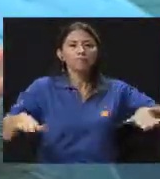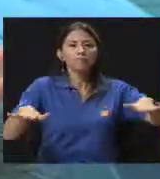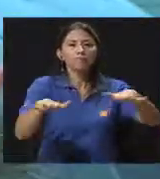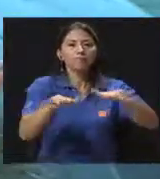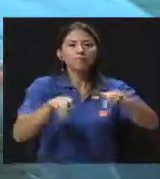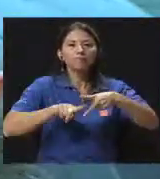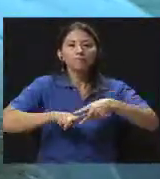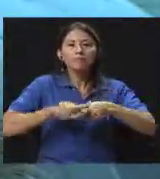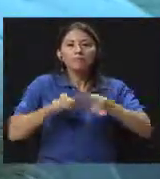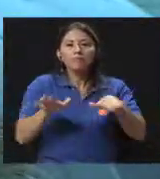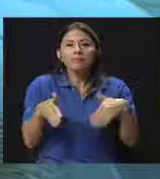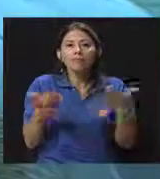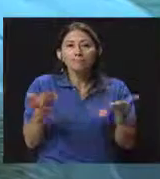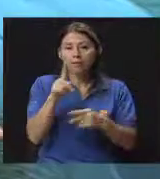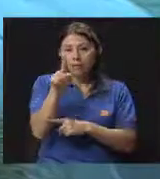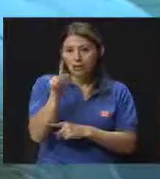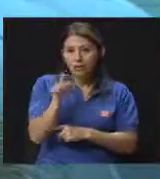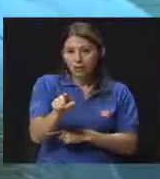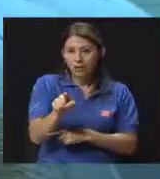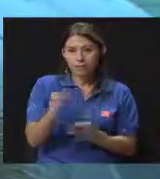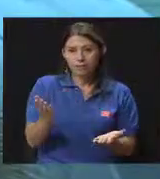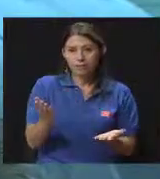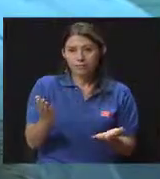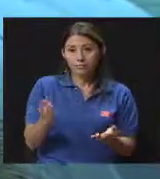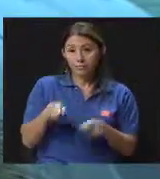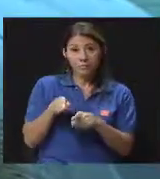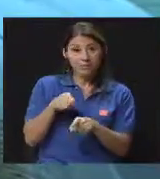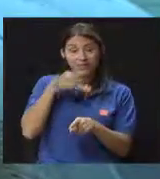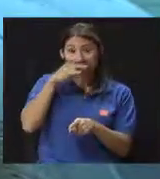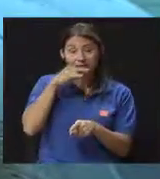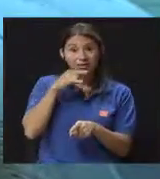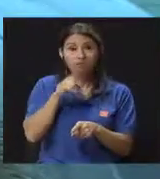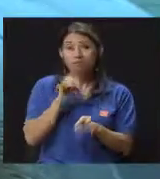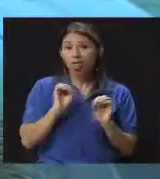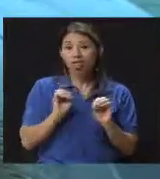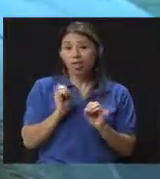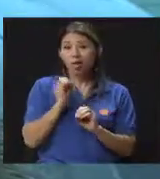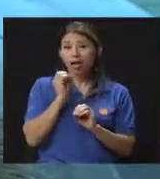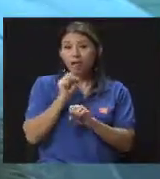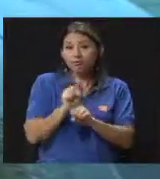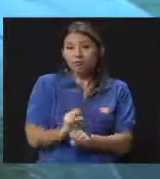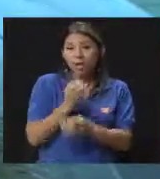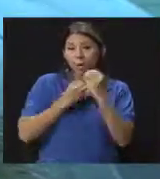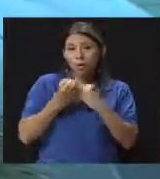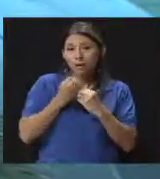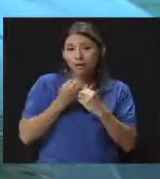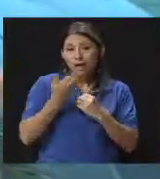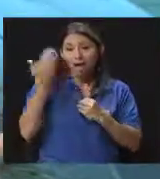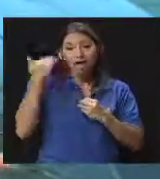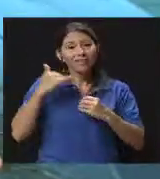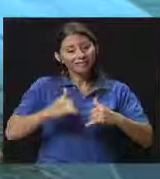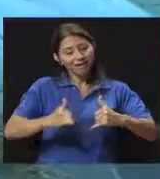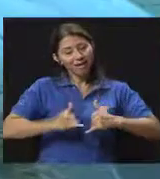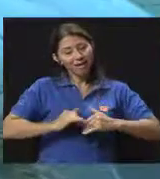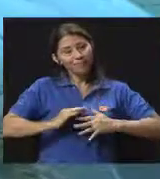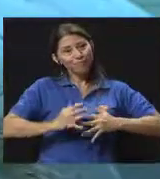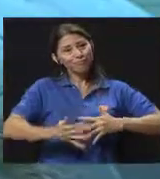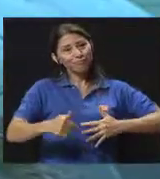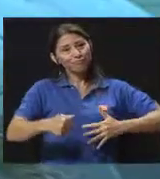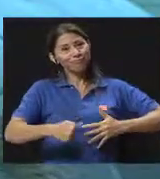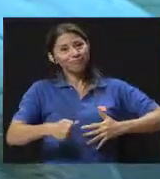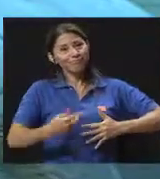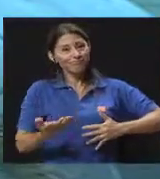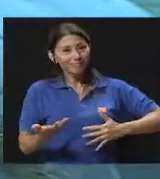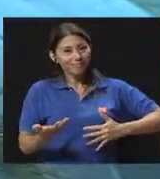iniciar? Pues el niño no está acostumbrado a comer, estaba dentro del vientre de su madre, de los cuales